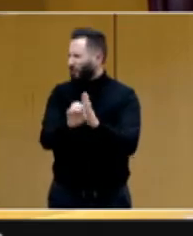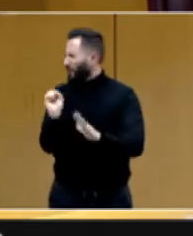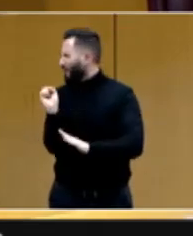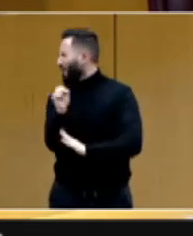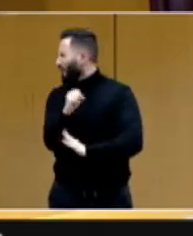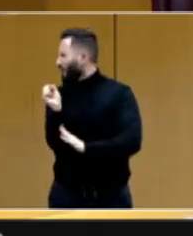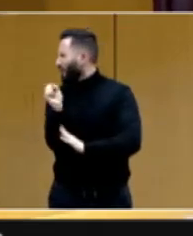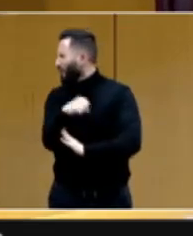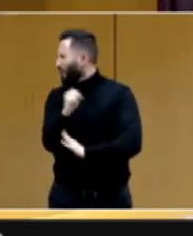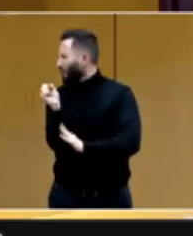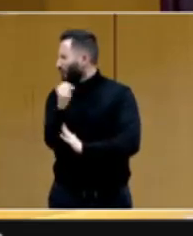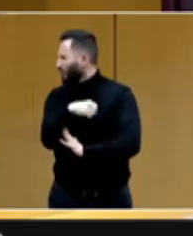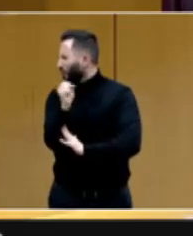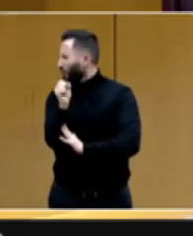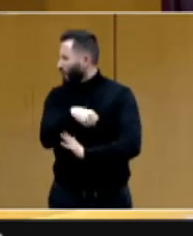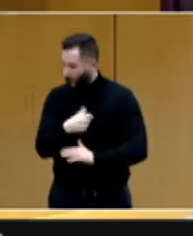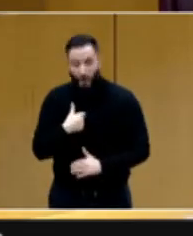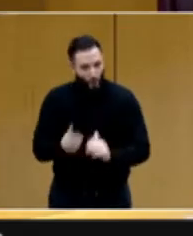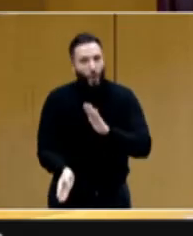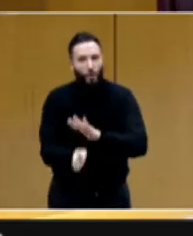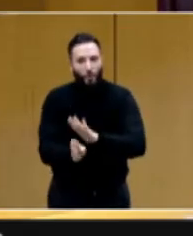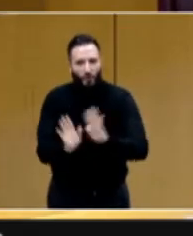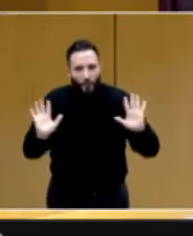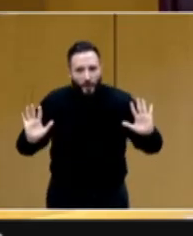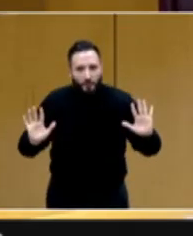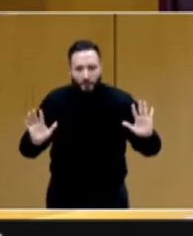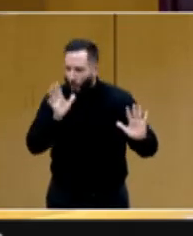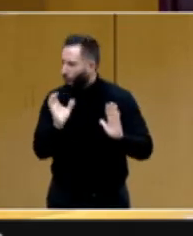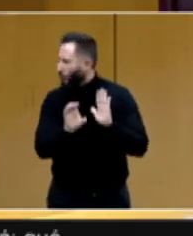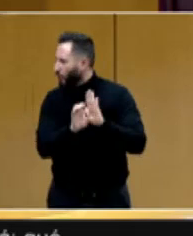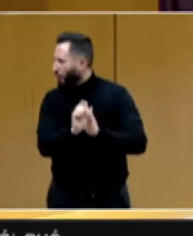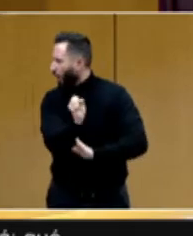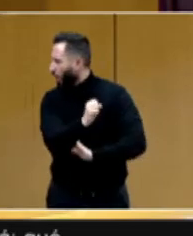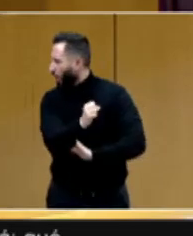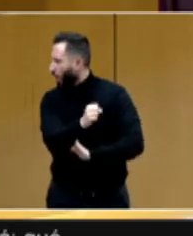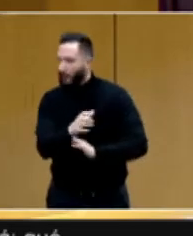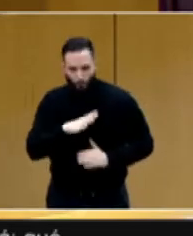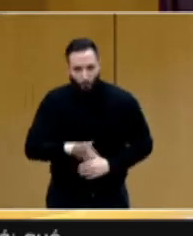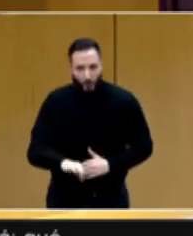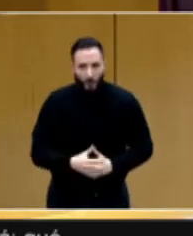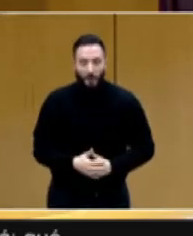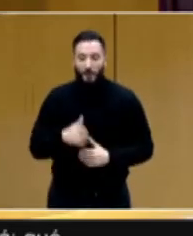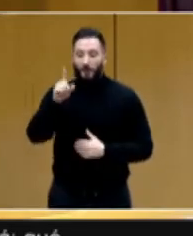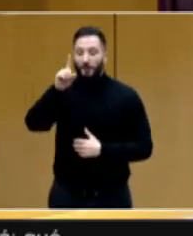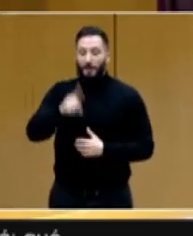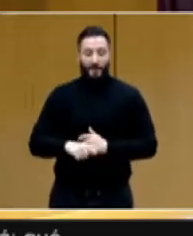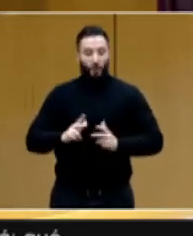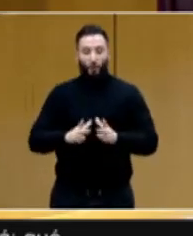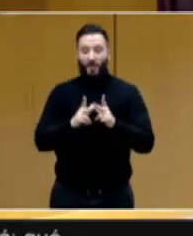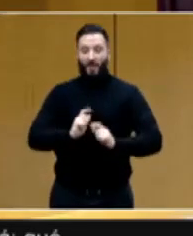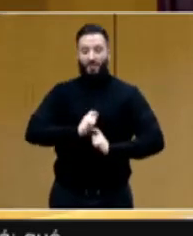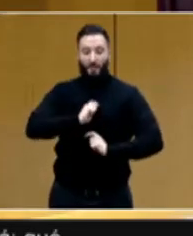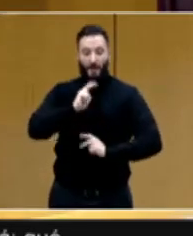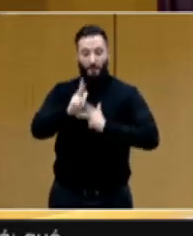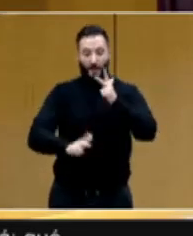inconstitucionalidad y sigo porque me toca llegamos a tener una vecina civil vasca Una institución sucesorias comunes